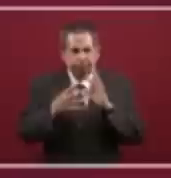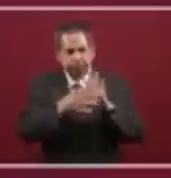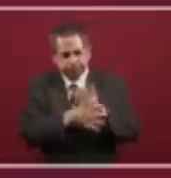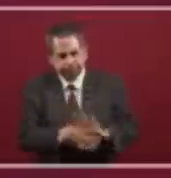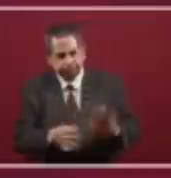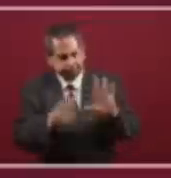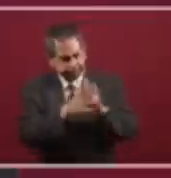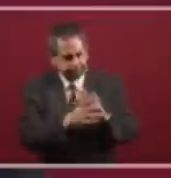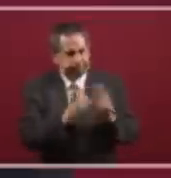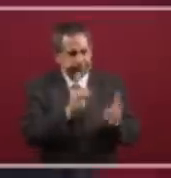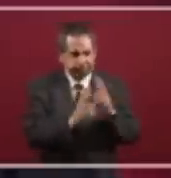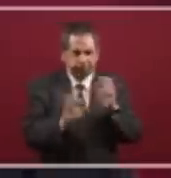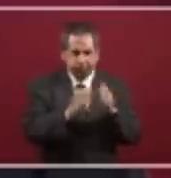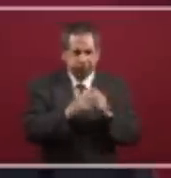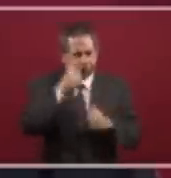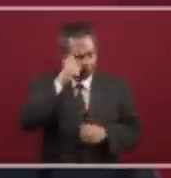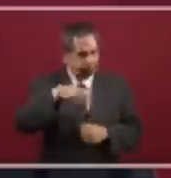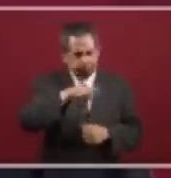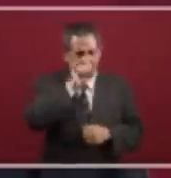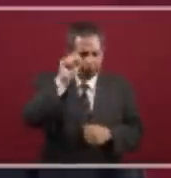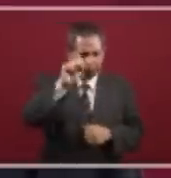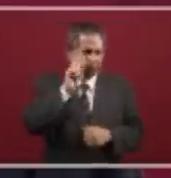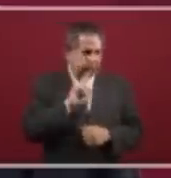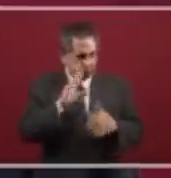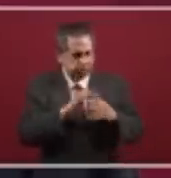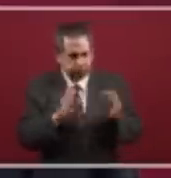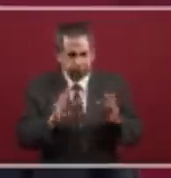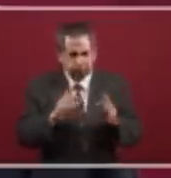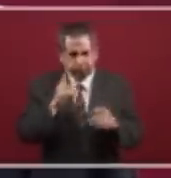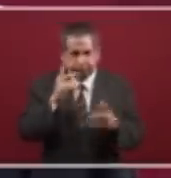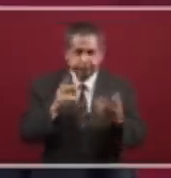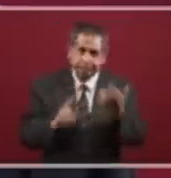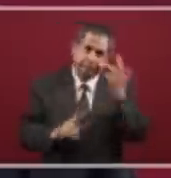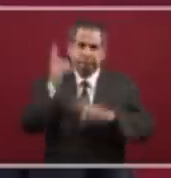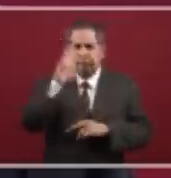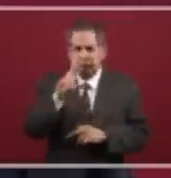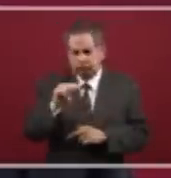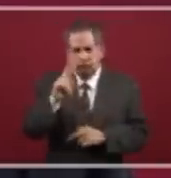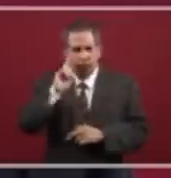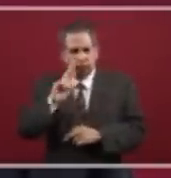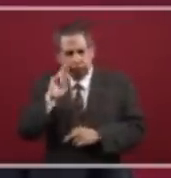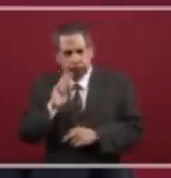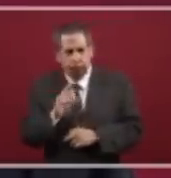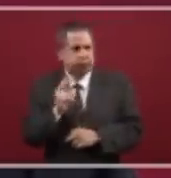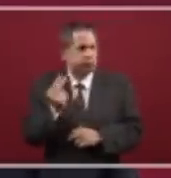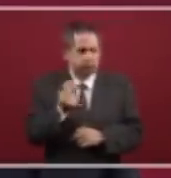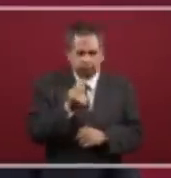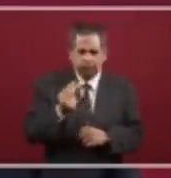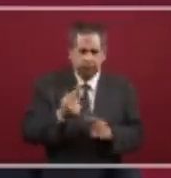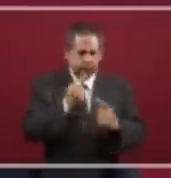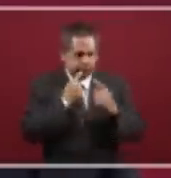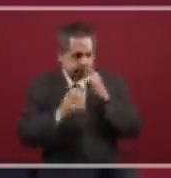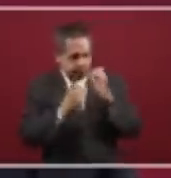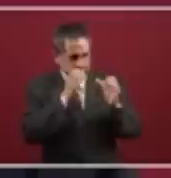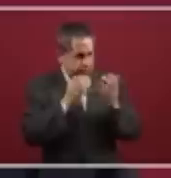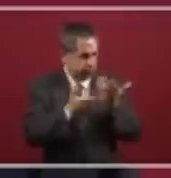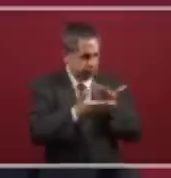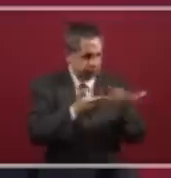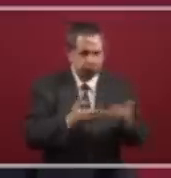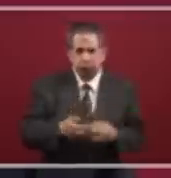a las partes de que es necesario el diálogo y que